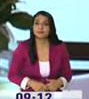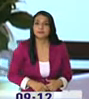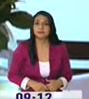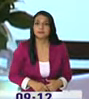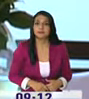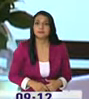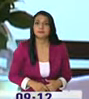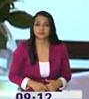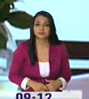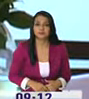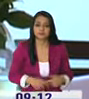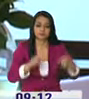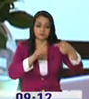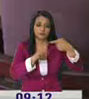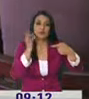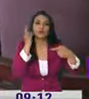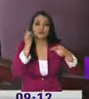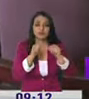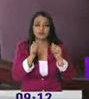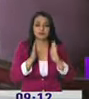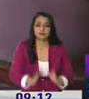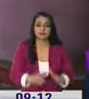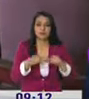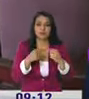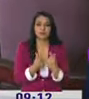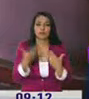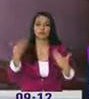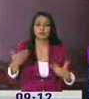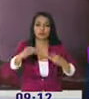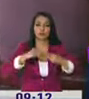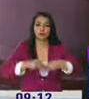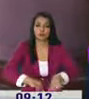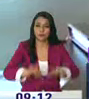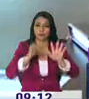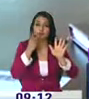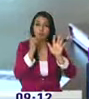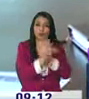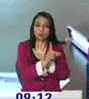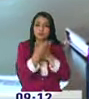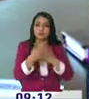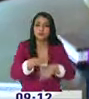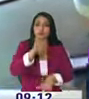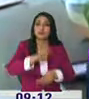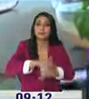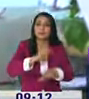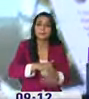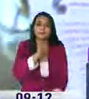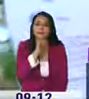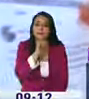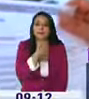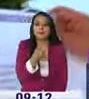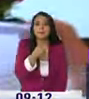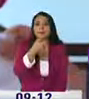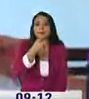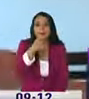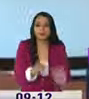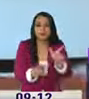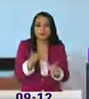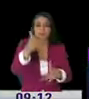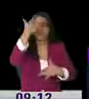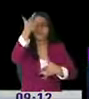Esta fue la denuncia que Poli Ugarte, asambleísta por el Partido Social Cristiano, presentó en días pasados sobre la falta de medicamentos para los pacientes